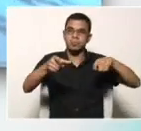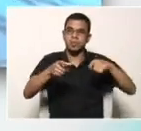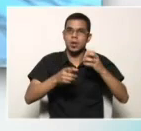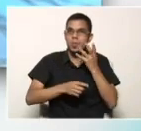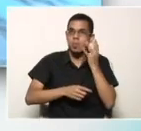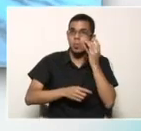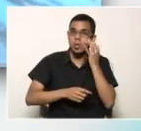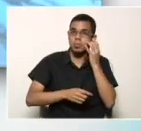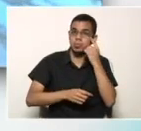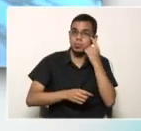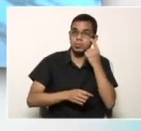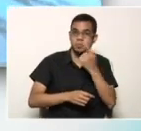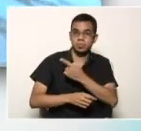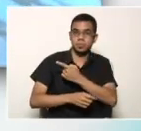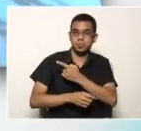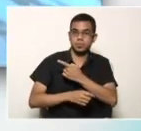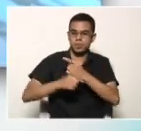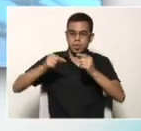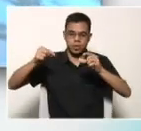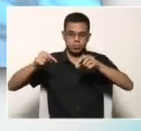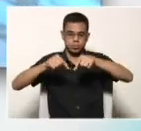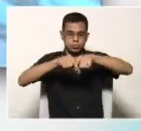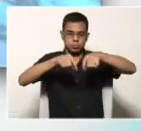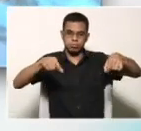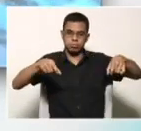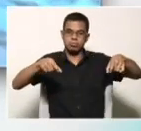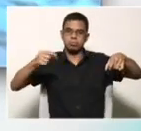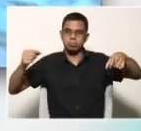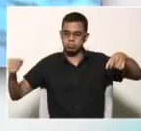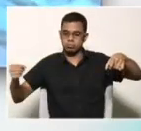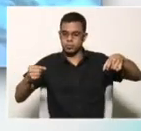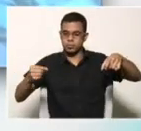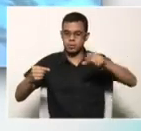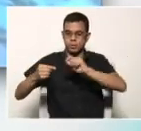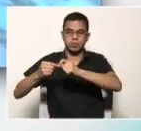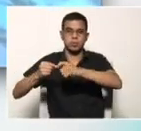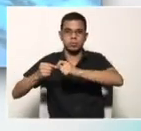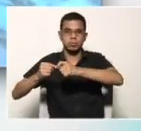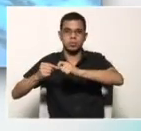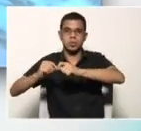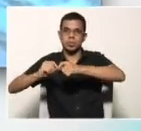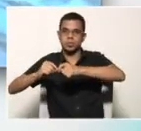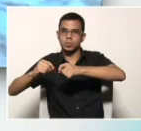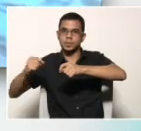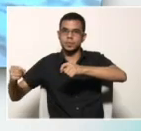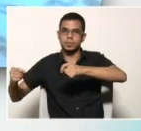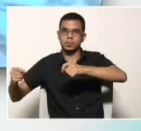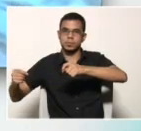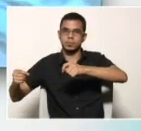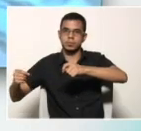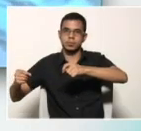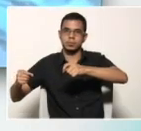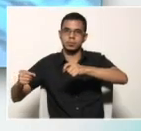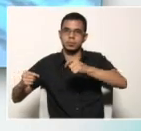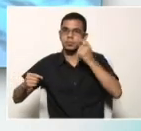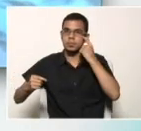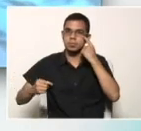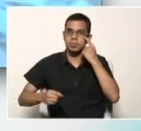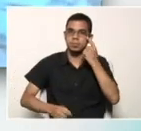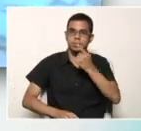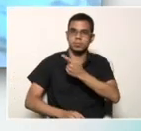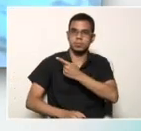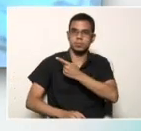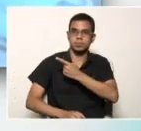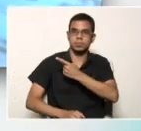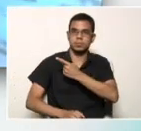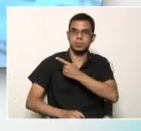mango, ok. Tenemos también las dos tapas que van en las partes laterales, fíjense acá están, ¿sí?